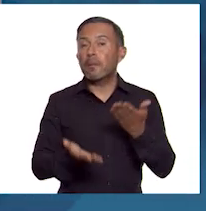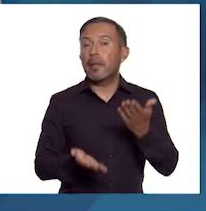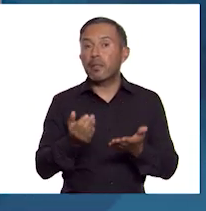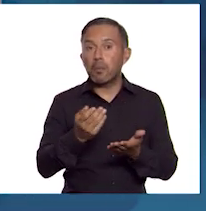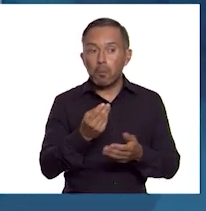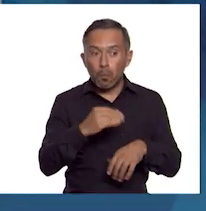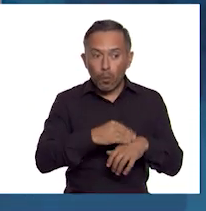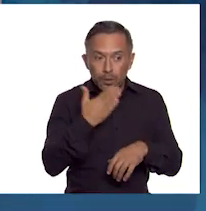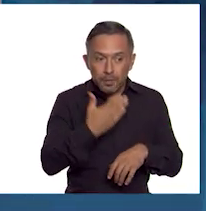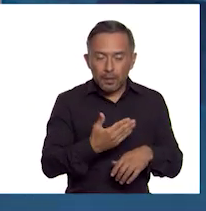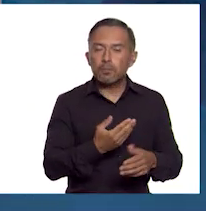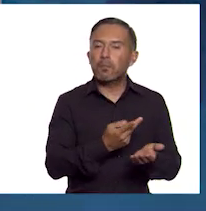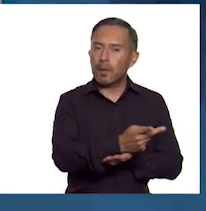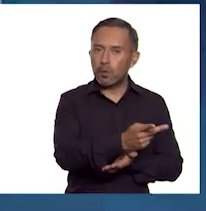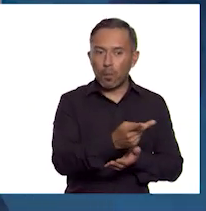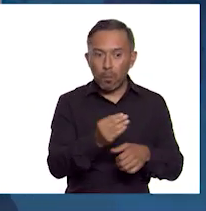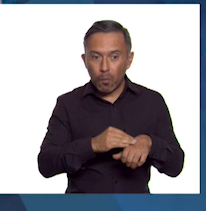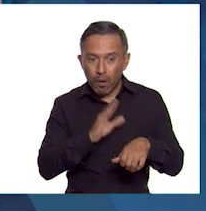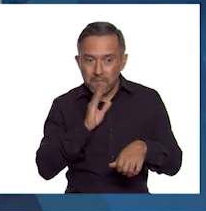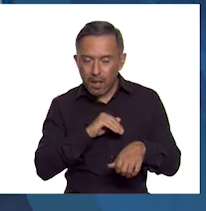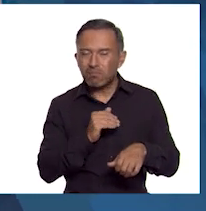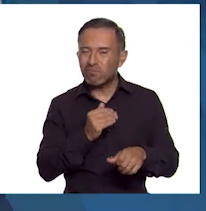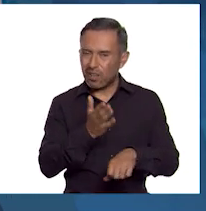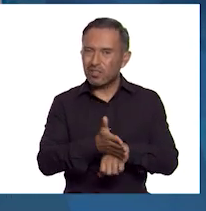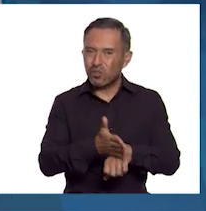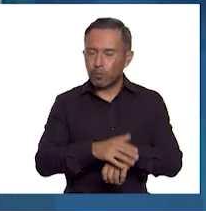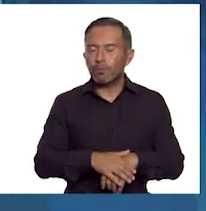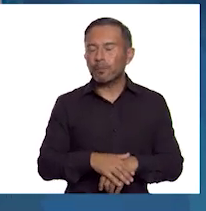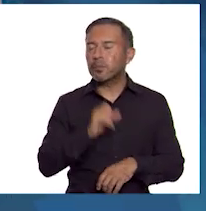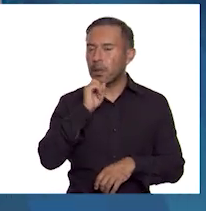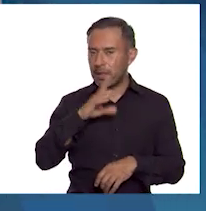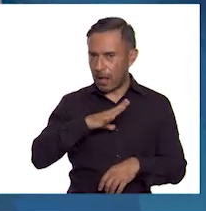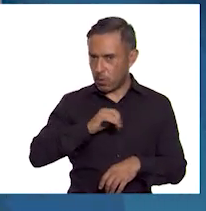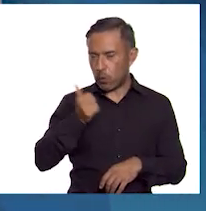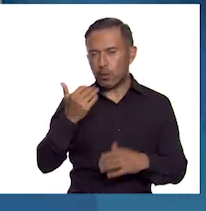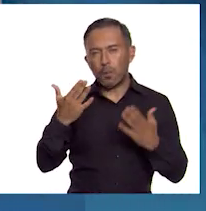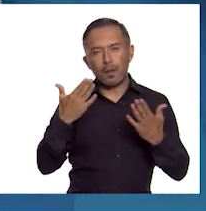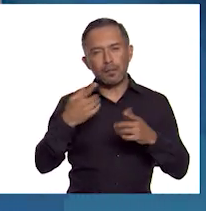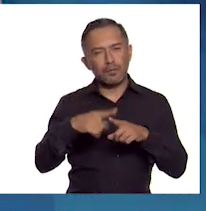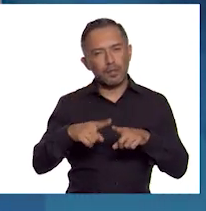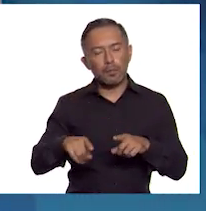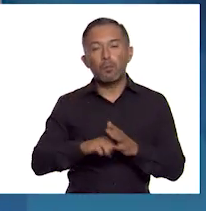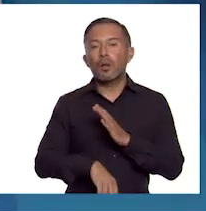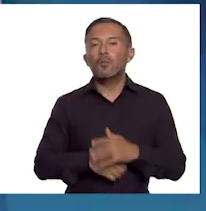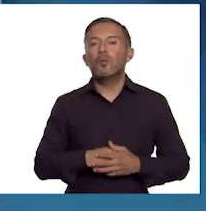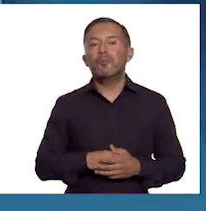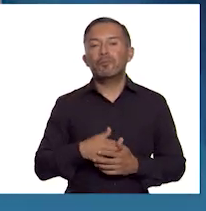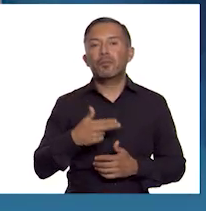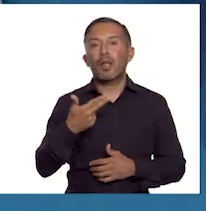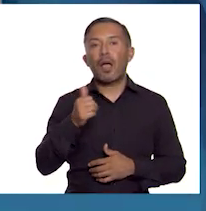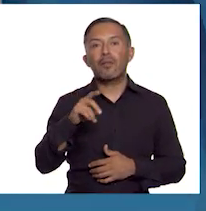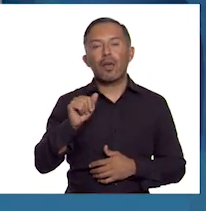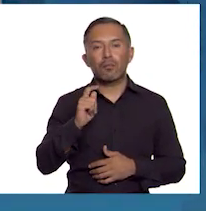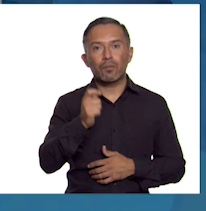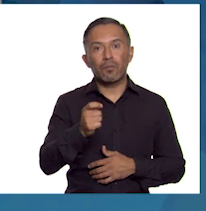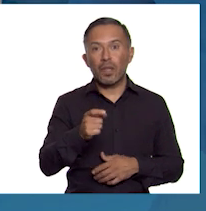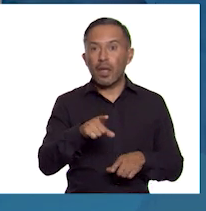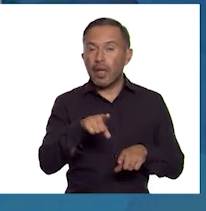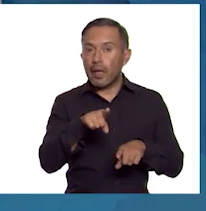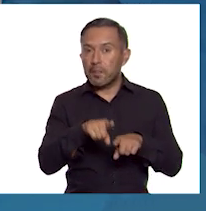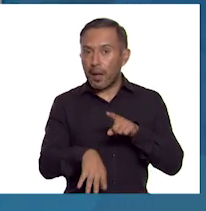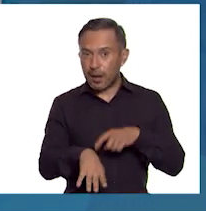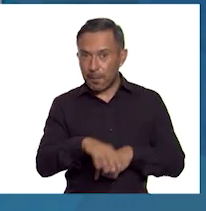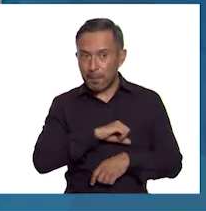comportamiento. También podemos detectar pequeñas diferencias. Por ejemplo, en Las Hadas, la hermana mala es